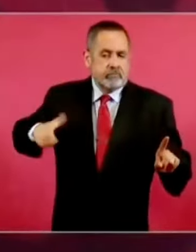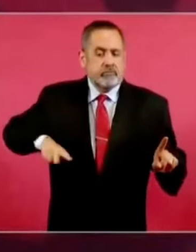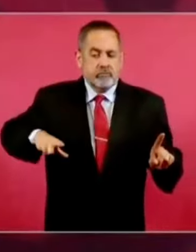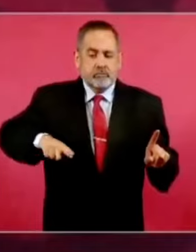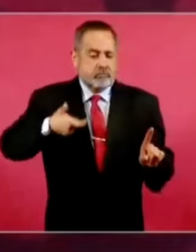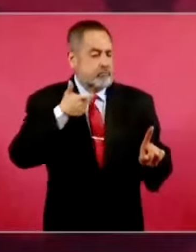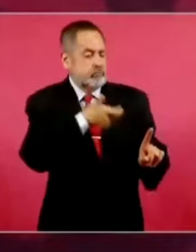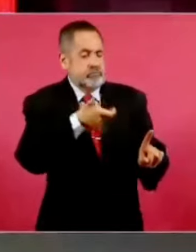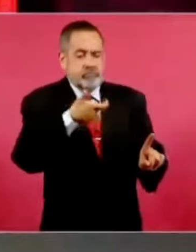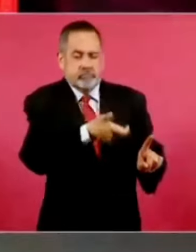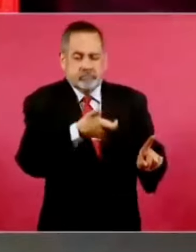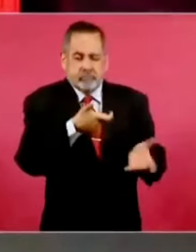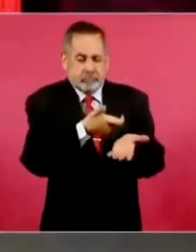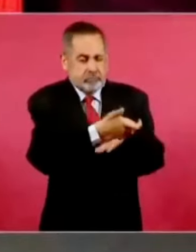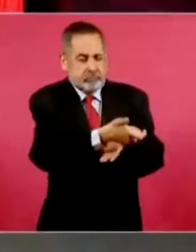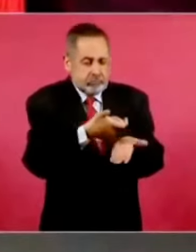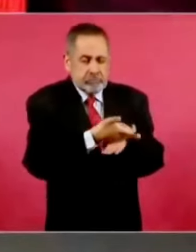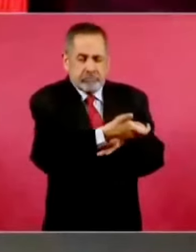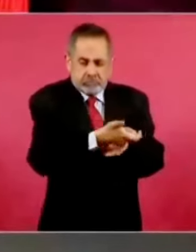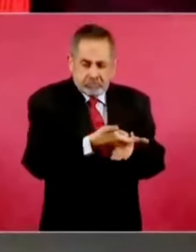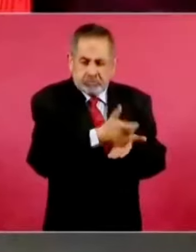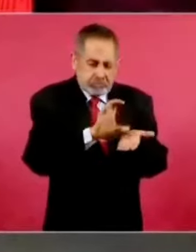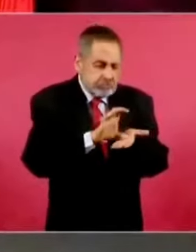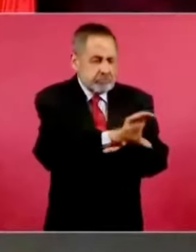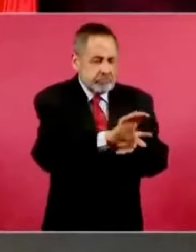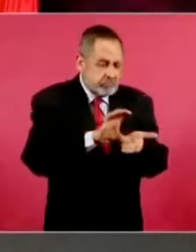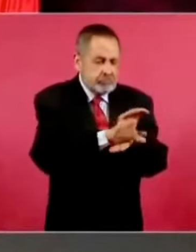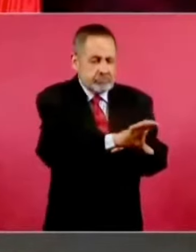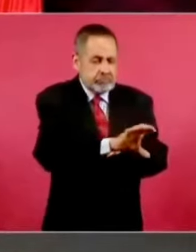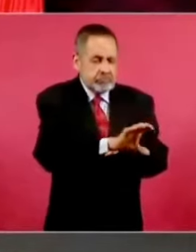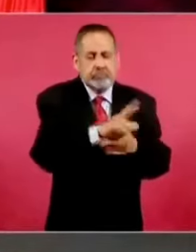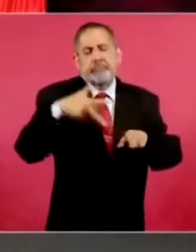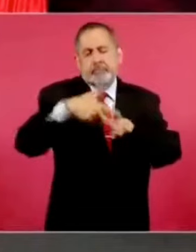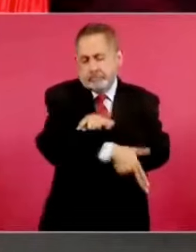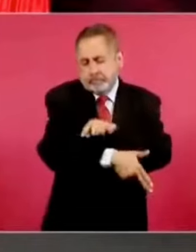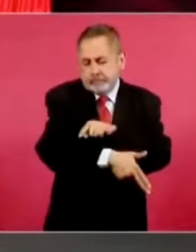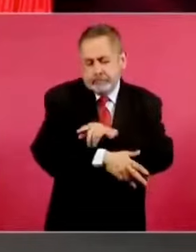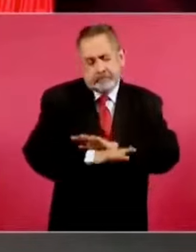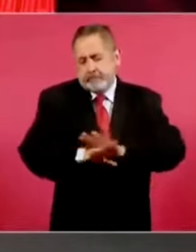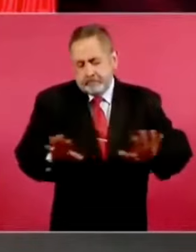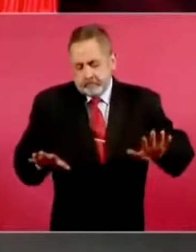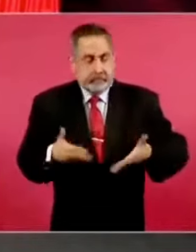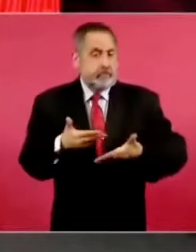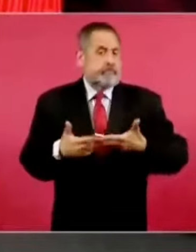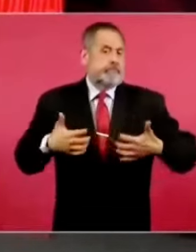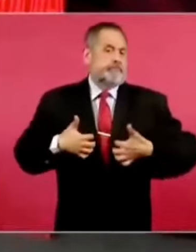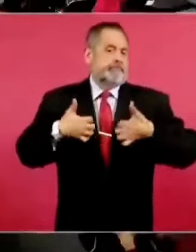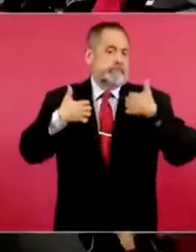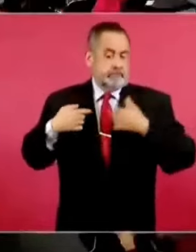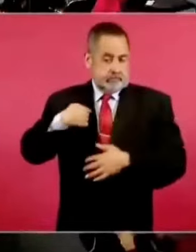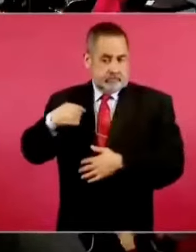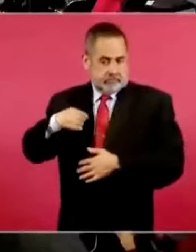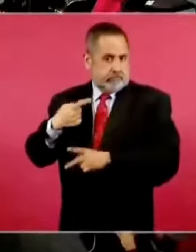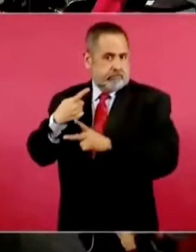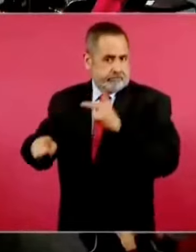gobierno. Sí. Y ahora está, bueno, desde que estamos,